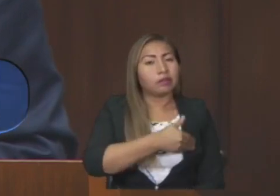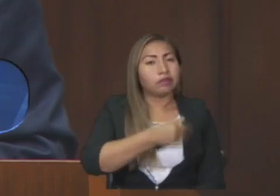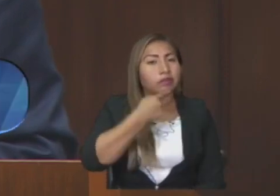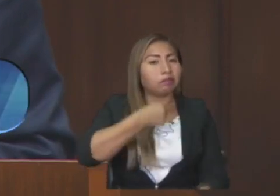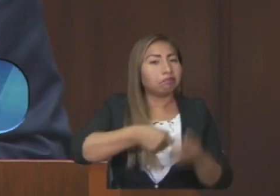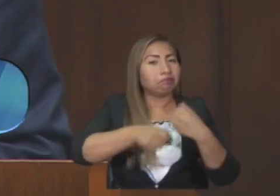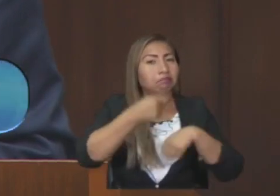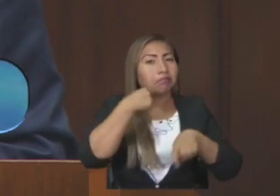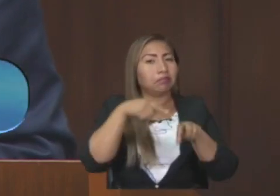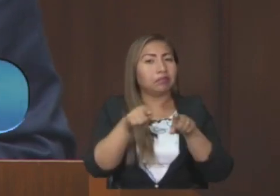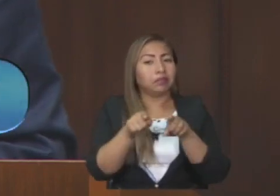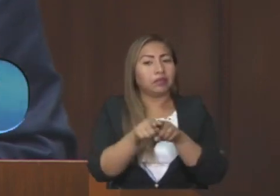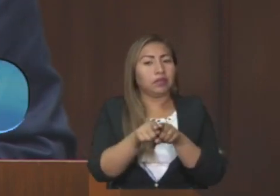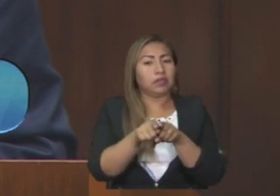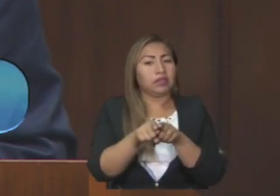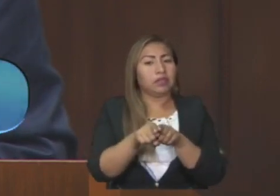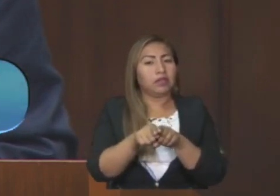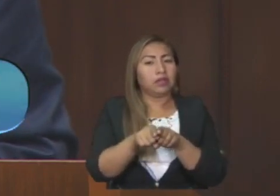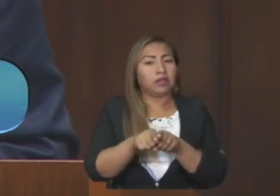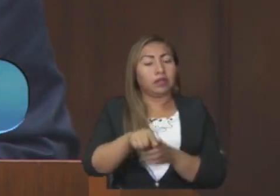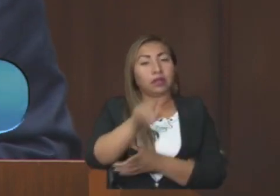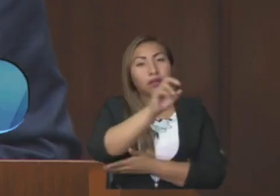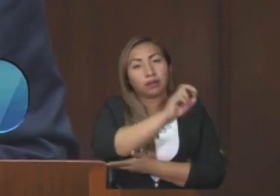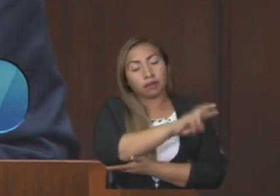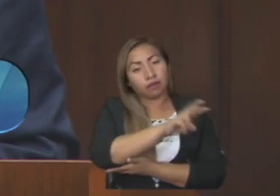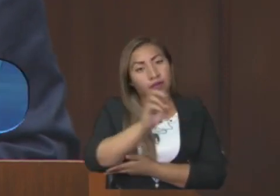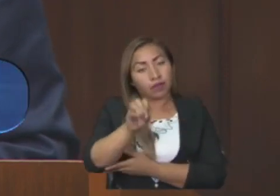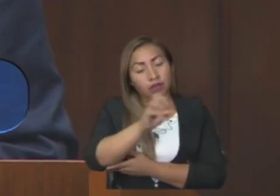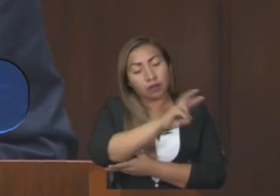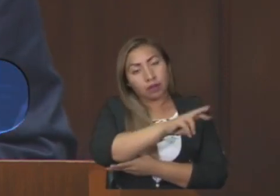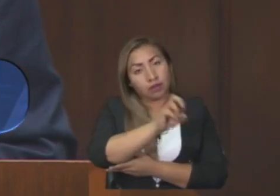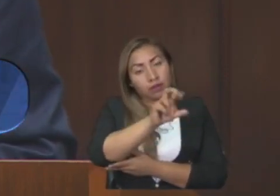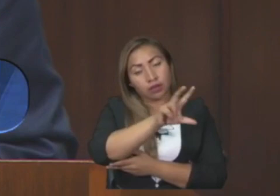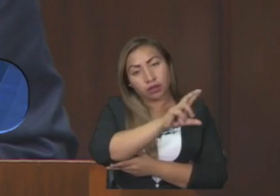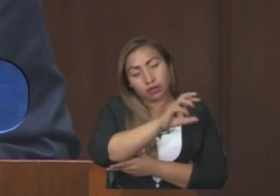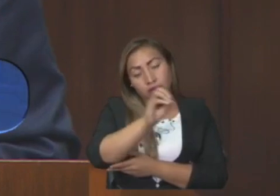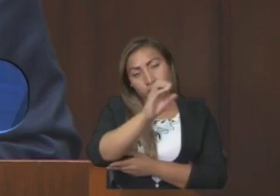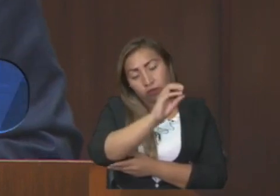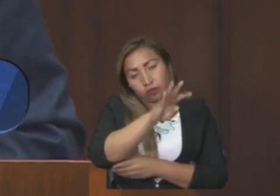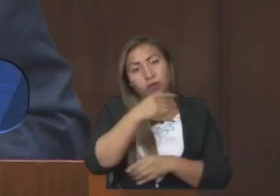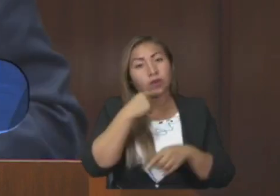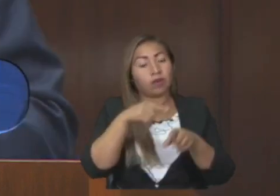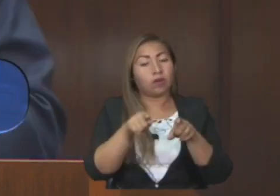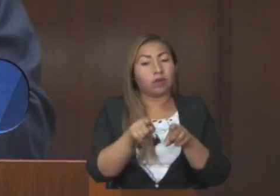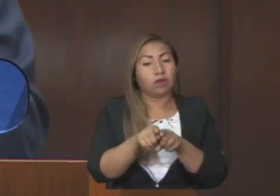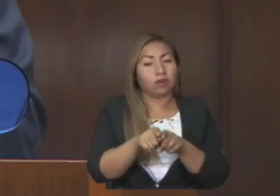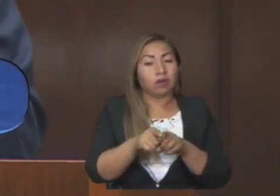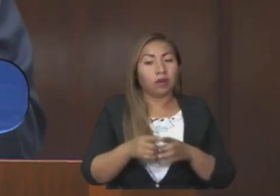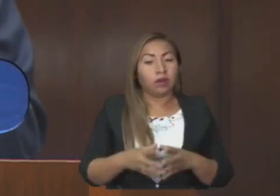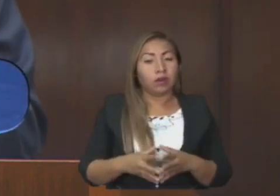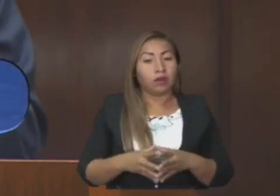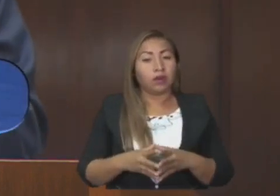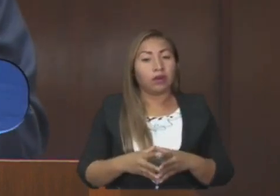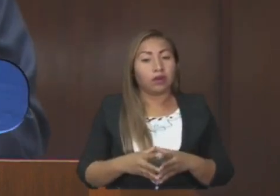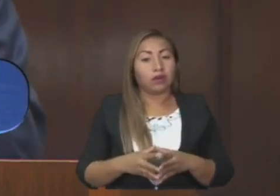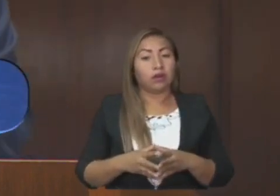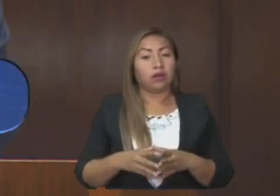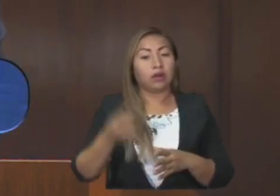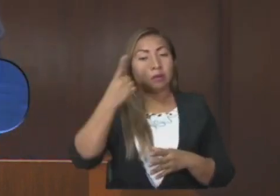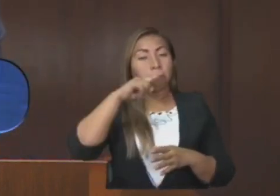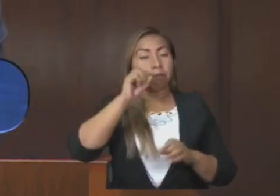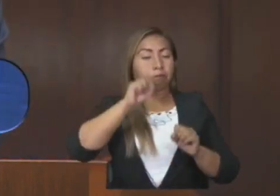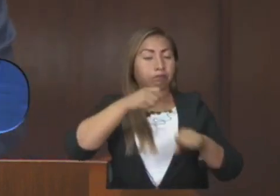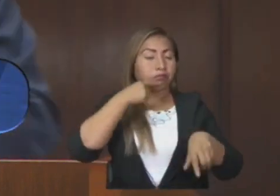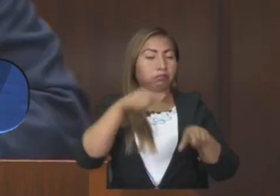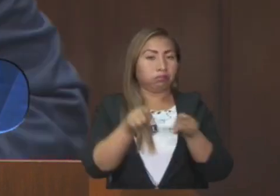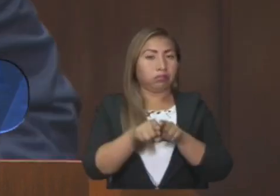posteriormente emite la resolución 2022-234 que ordena el establecimiento de un plan para la preservación y